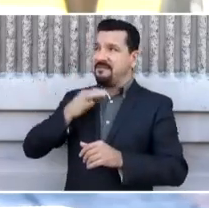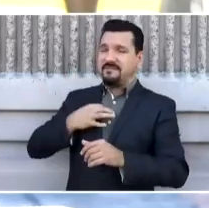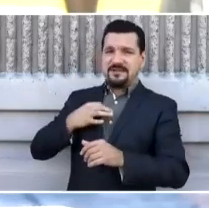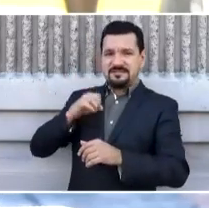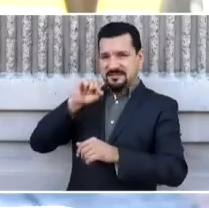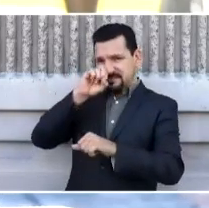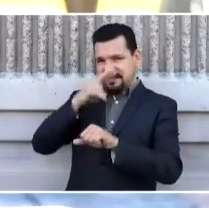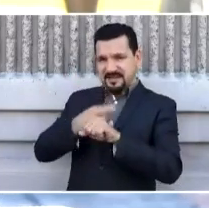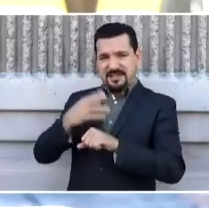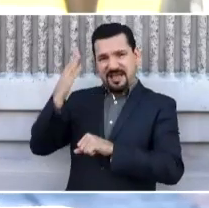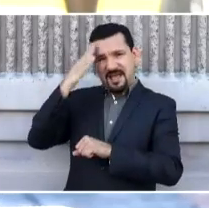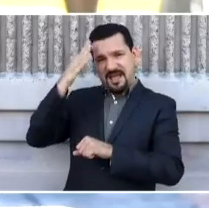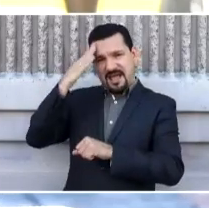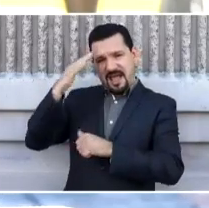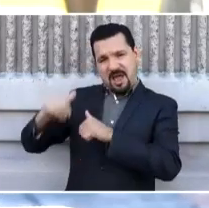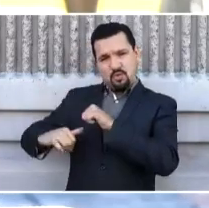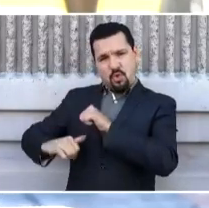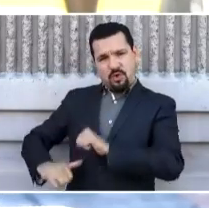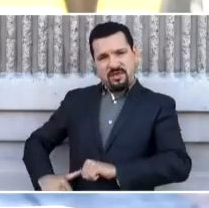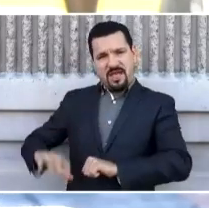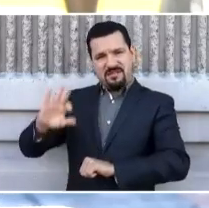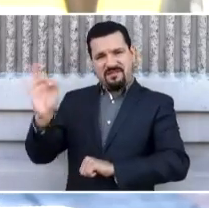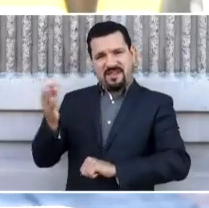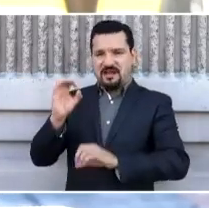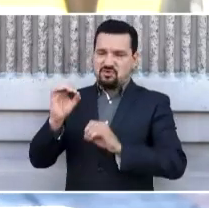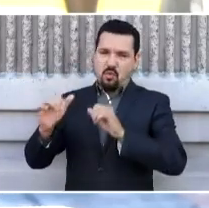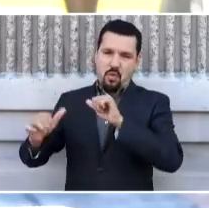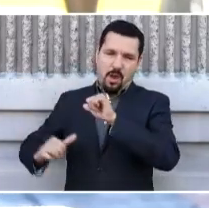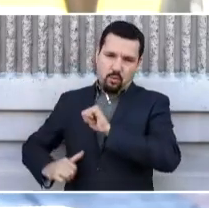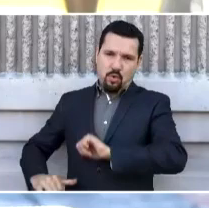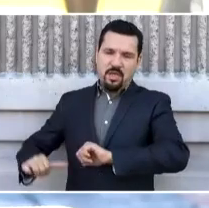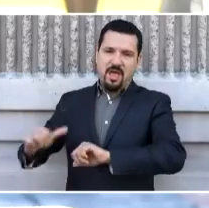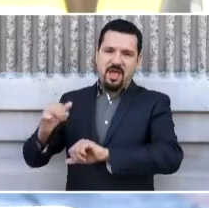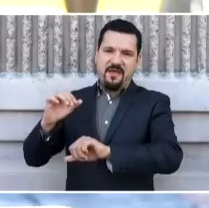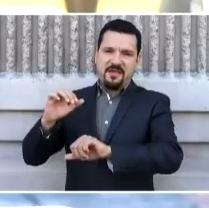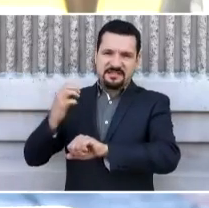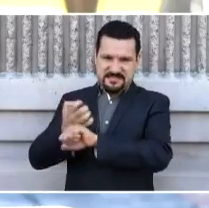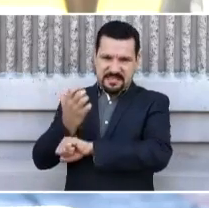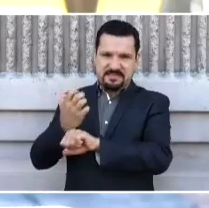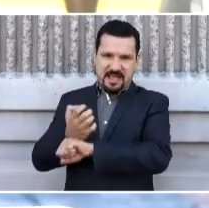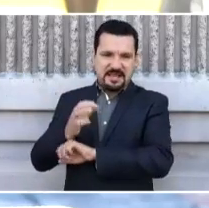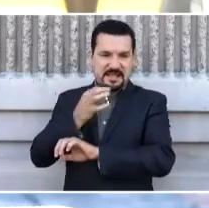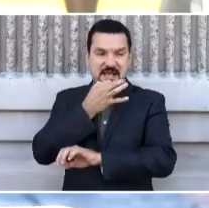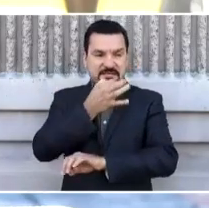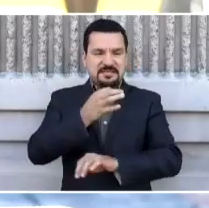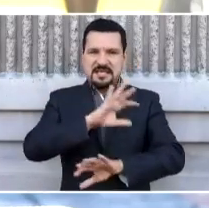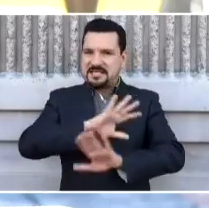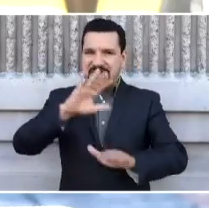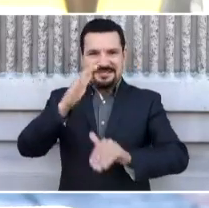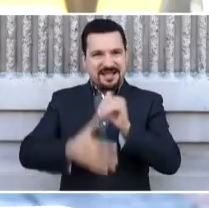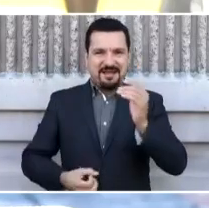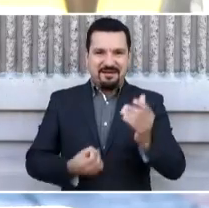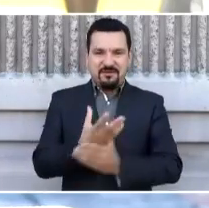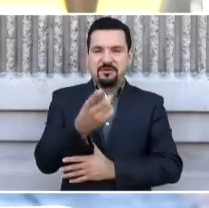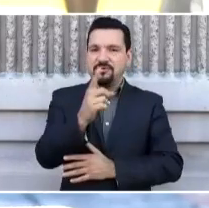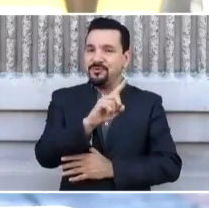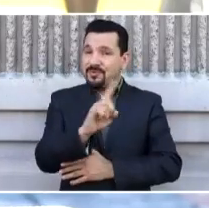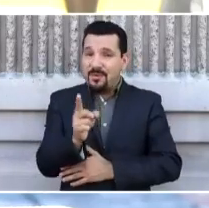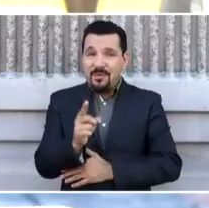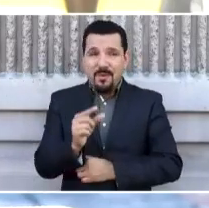parte de las autoridades federales o estatales. Y esto no es así. Deberán irse cumpliendo